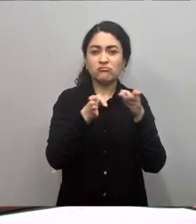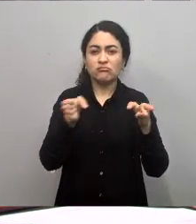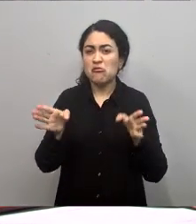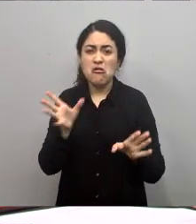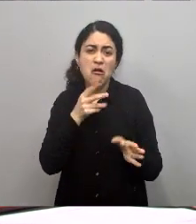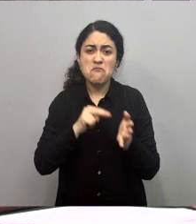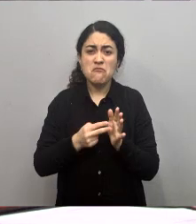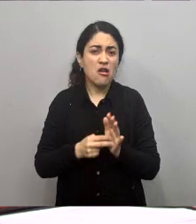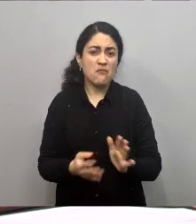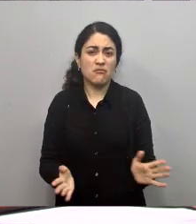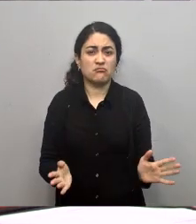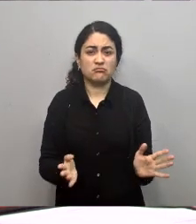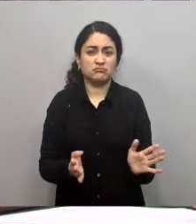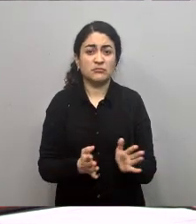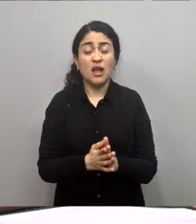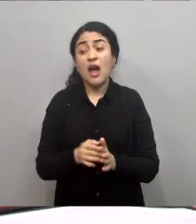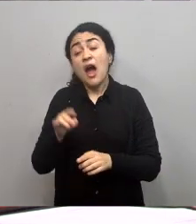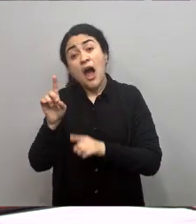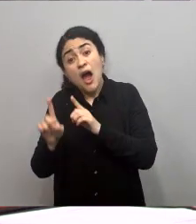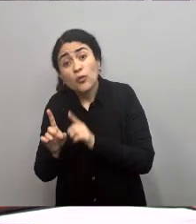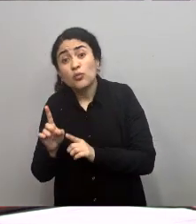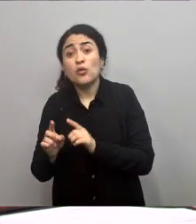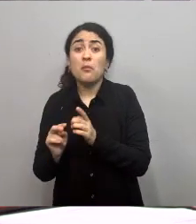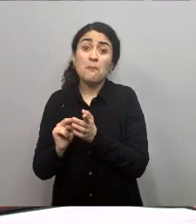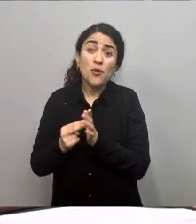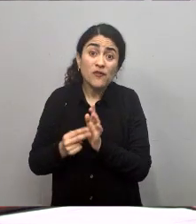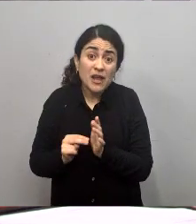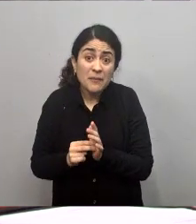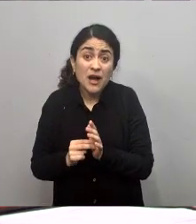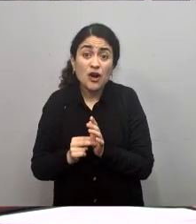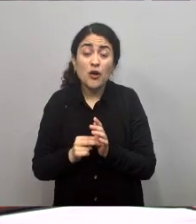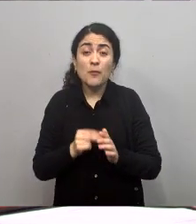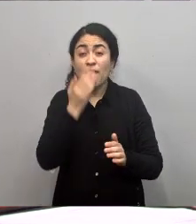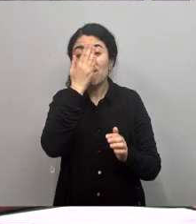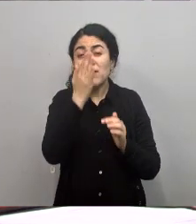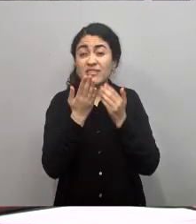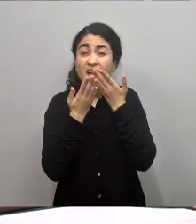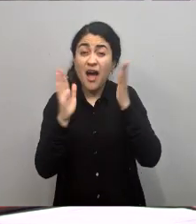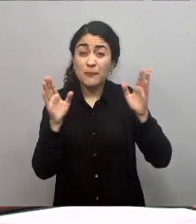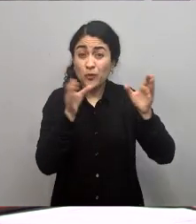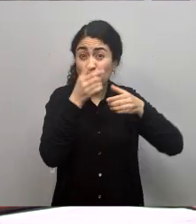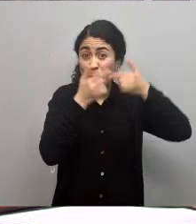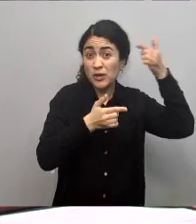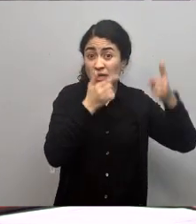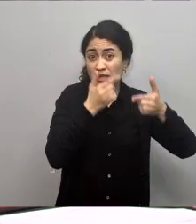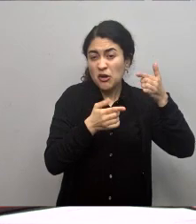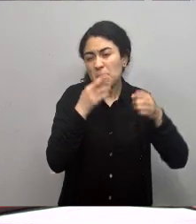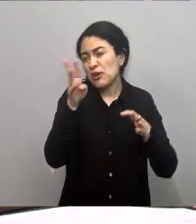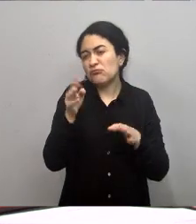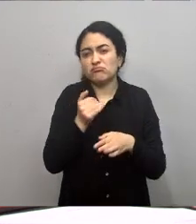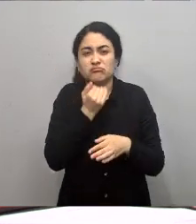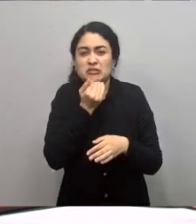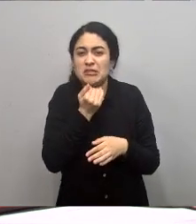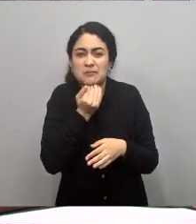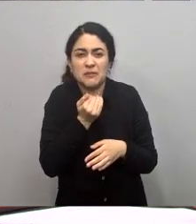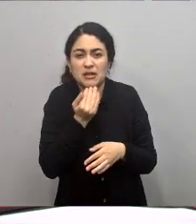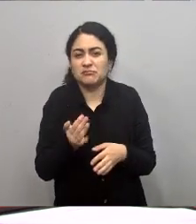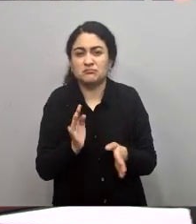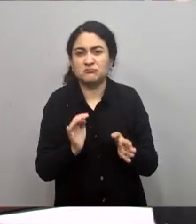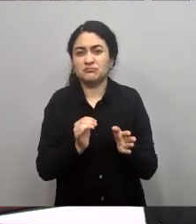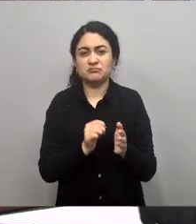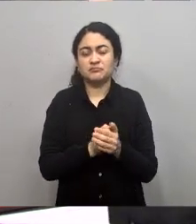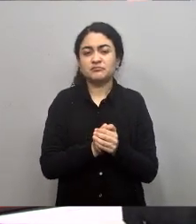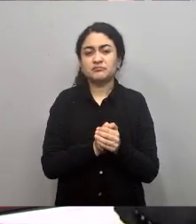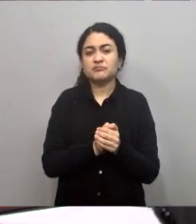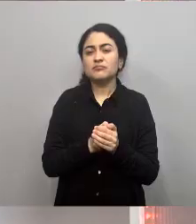tenido mayores problemas. Alguno que otro problema con el Frente Amplio, pero bastante menores, digamos, son de propio